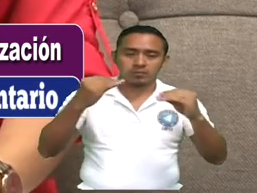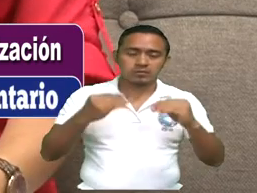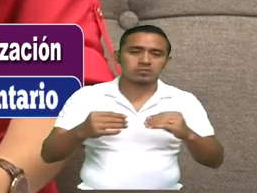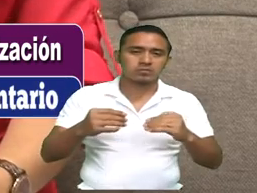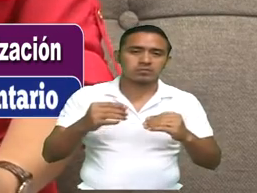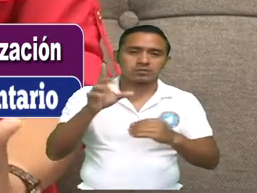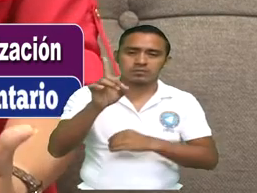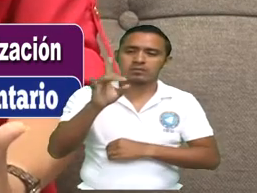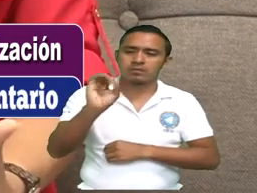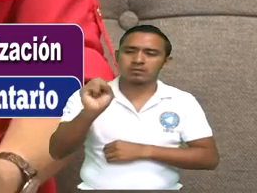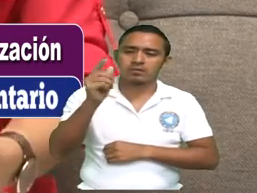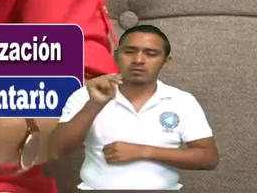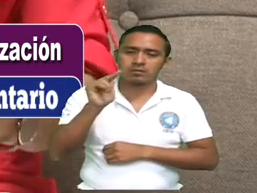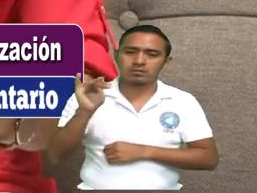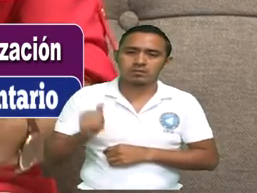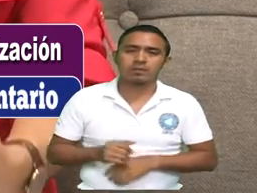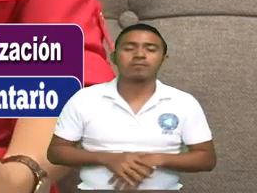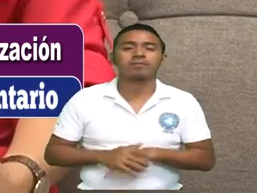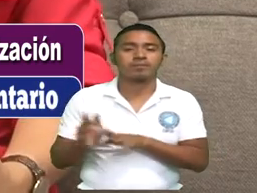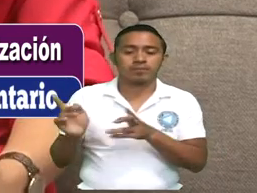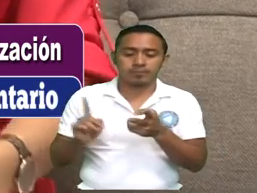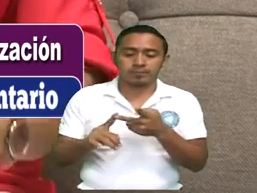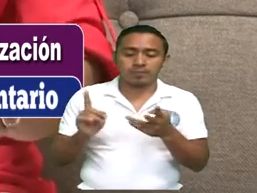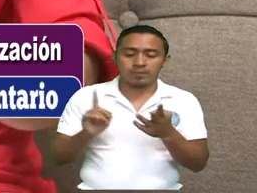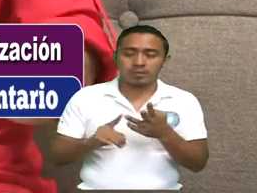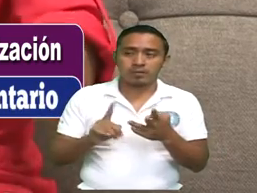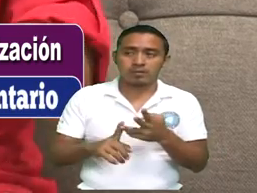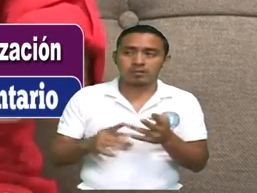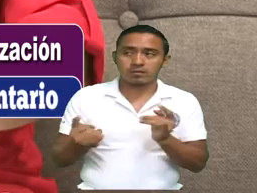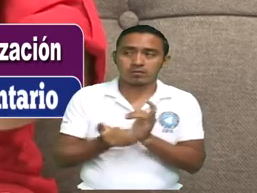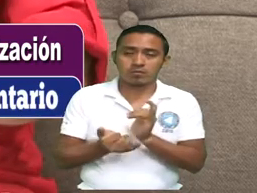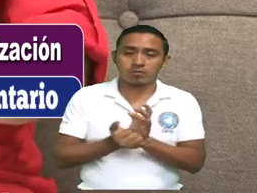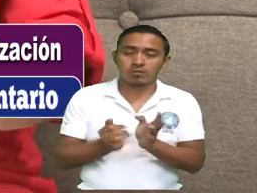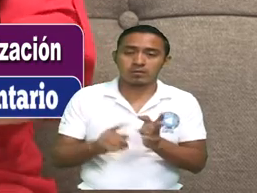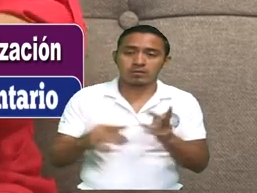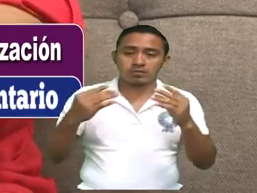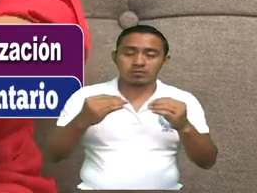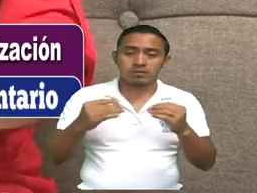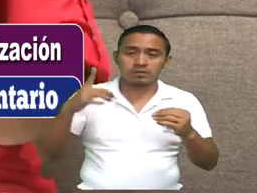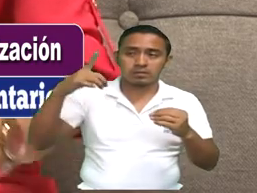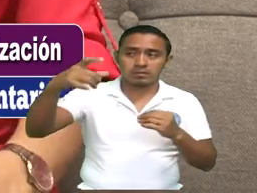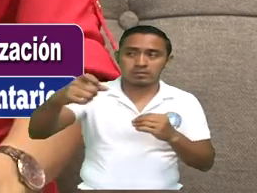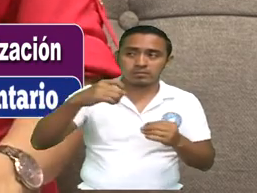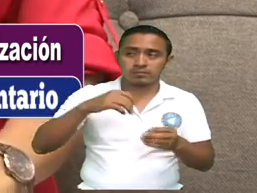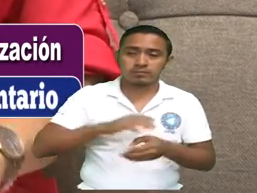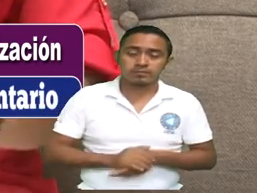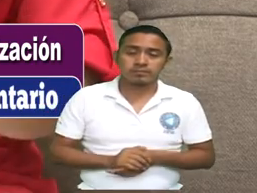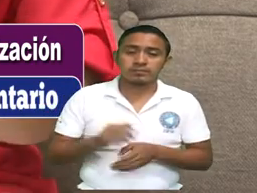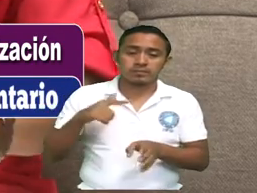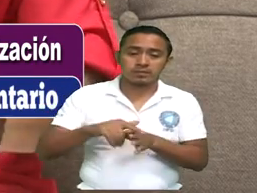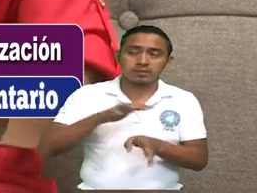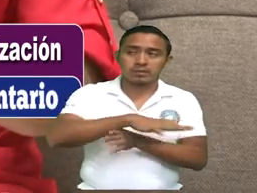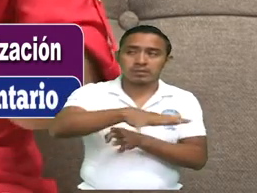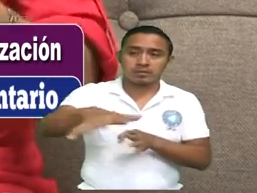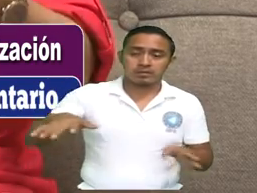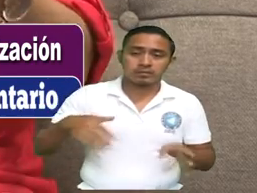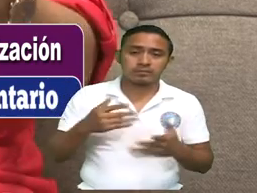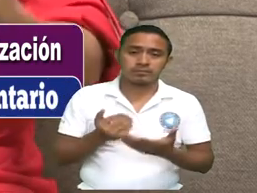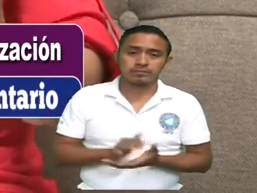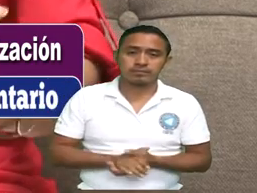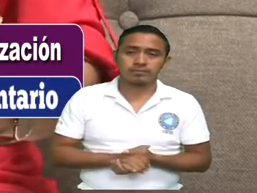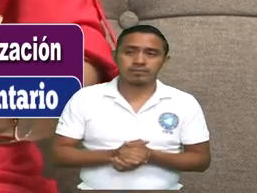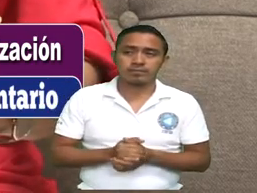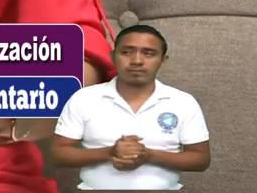distancia. Pero también existe la educación a distancia rural, la del campo. Y esa no es precisamente